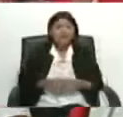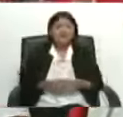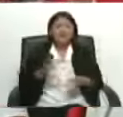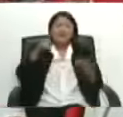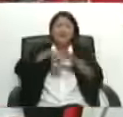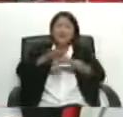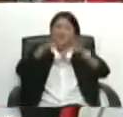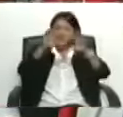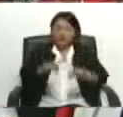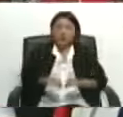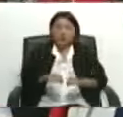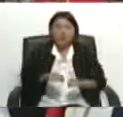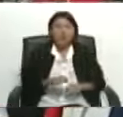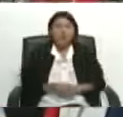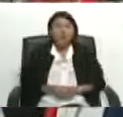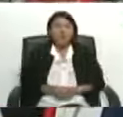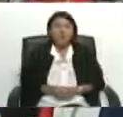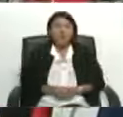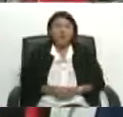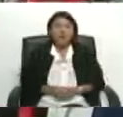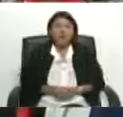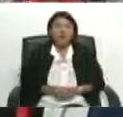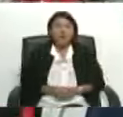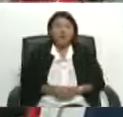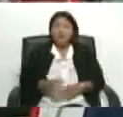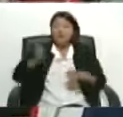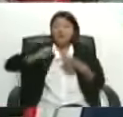invasiones, no una, sino varias invasiones,